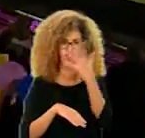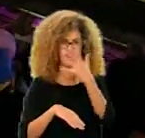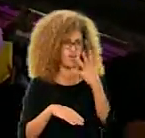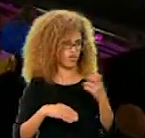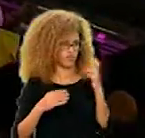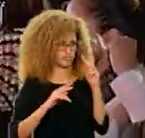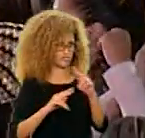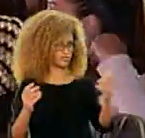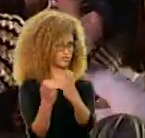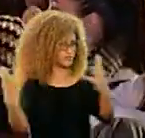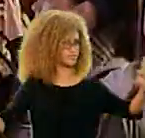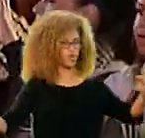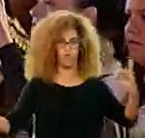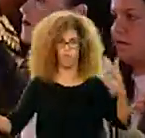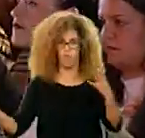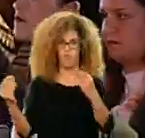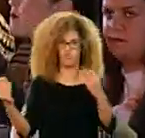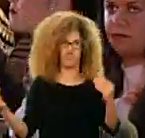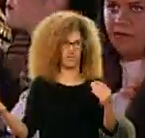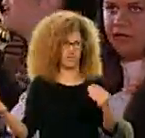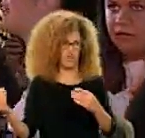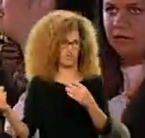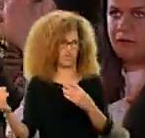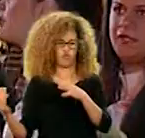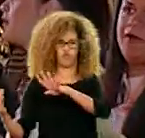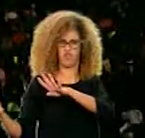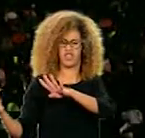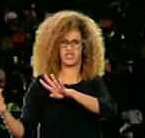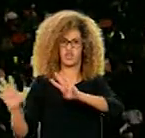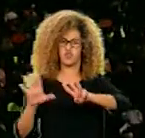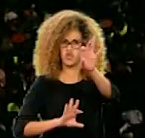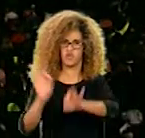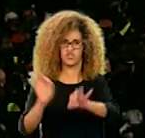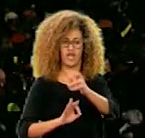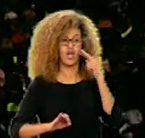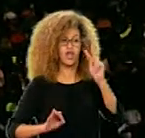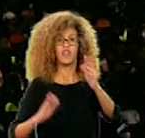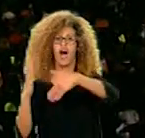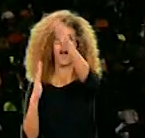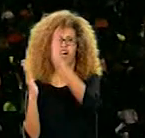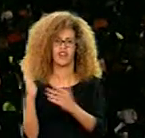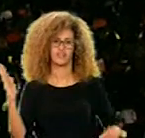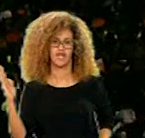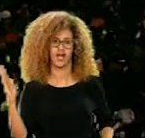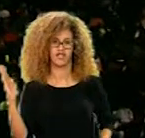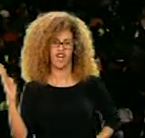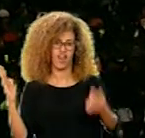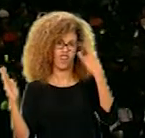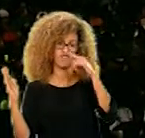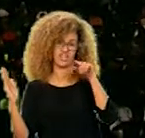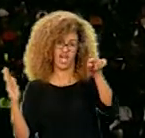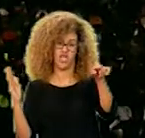por tantas como 48, por cierto, que han visto ahí que tenían un cartel de caca la vaca, pues ahí tienen un